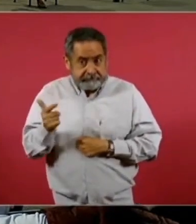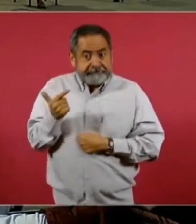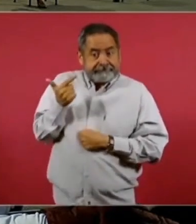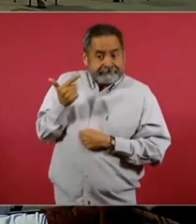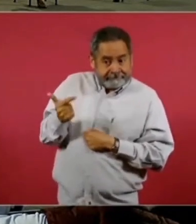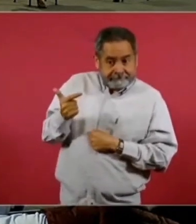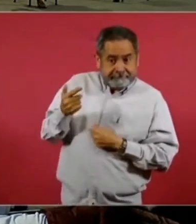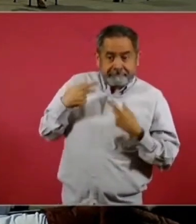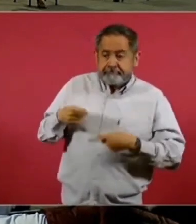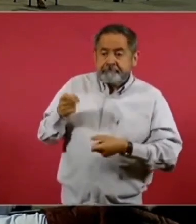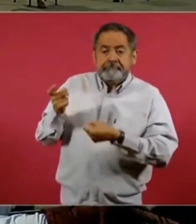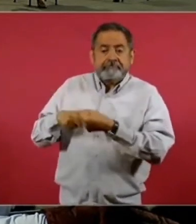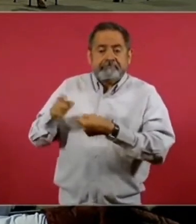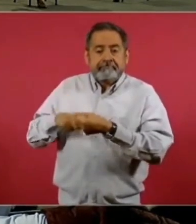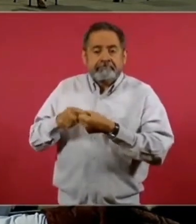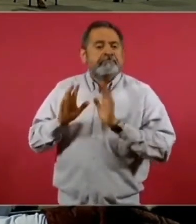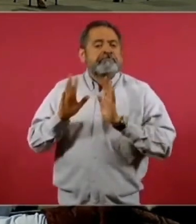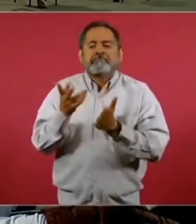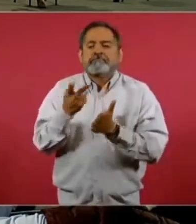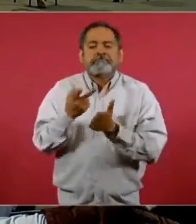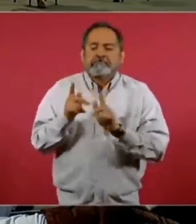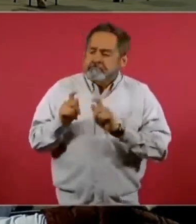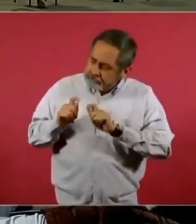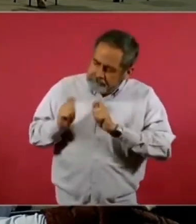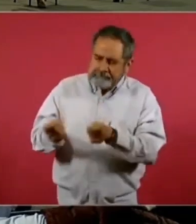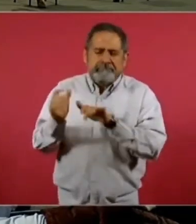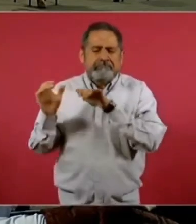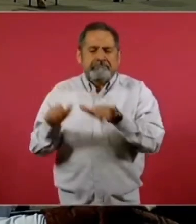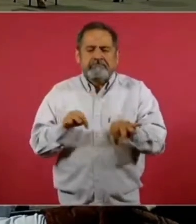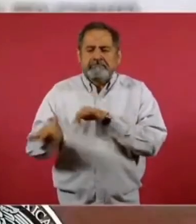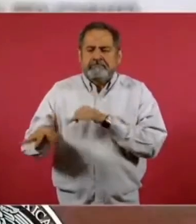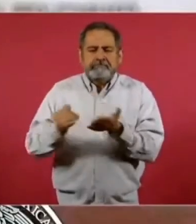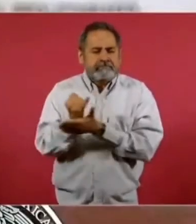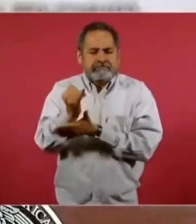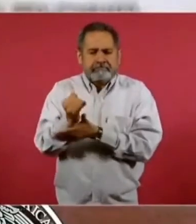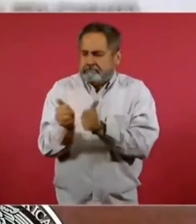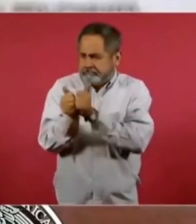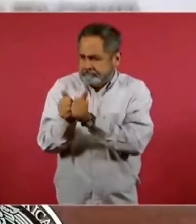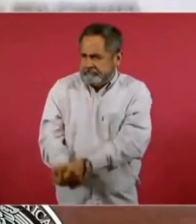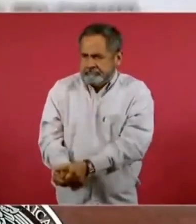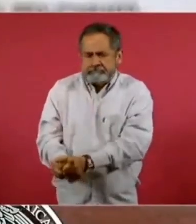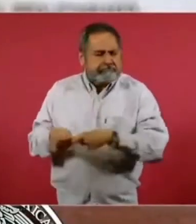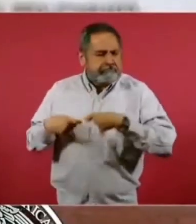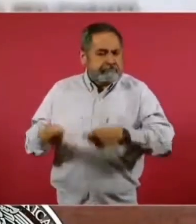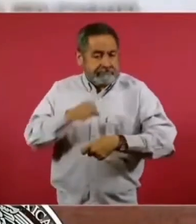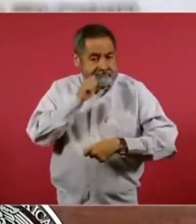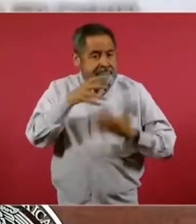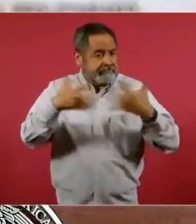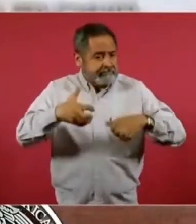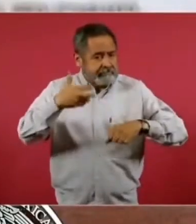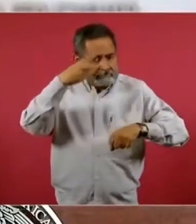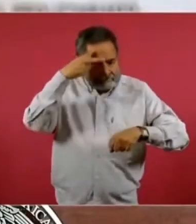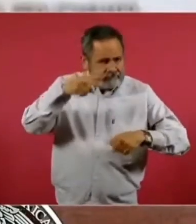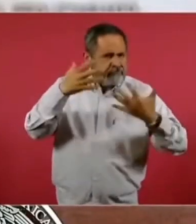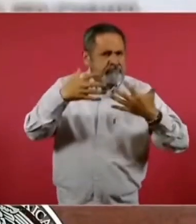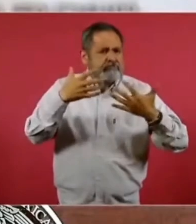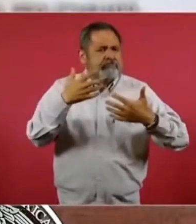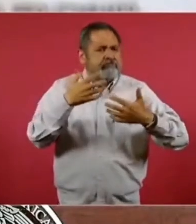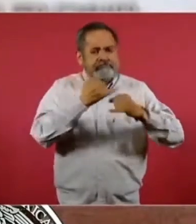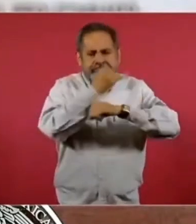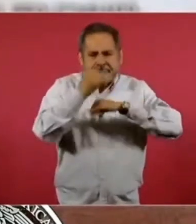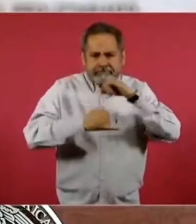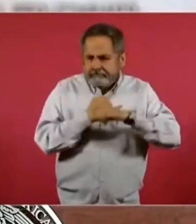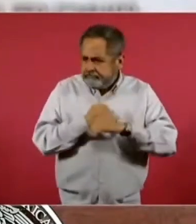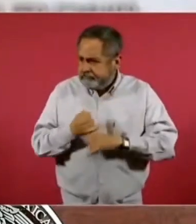programa son contratados por las mismas empresas mexicanas y extranjeras que